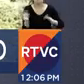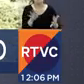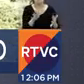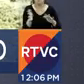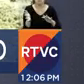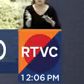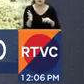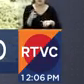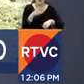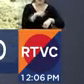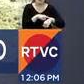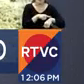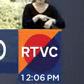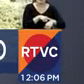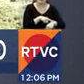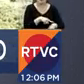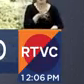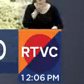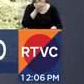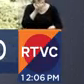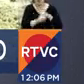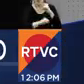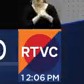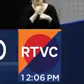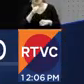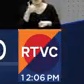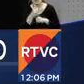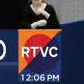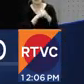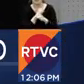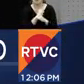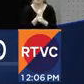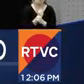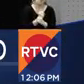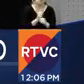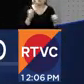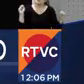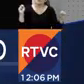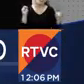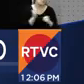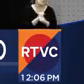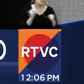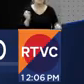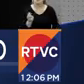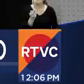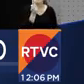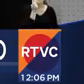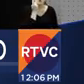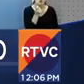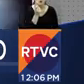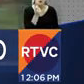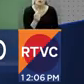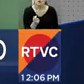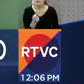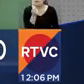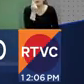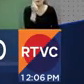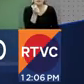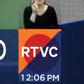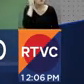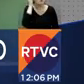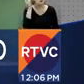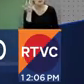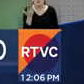homicidio con una pena entre los 9 y 10 años de prisión. Realmente es una pena supremamente bajita en consideración